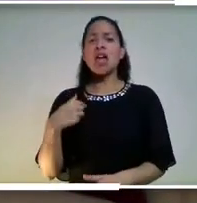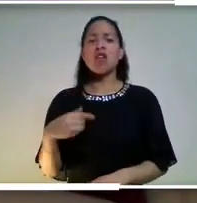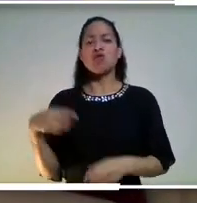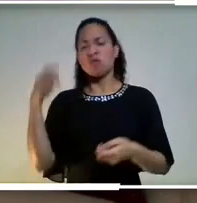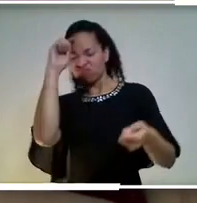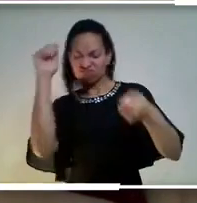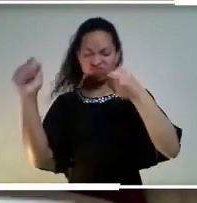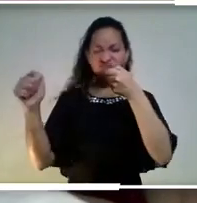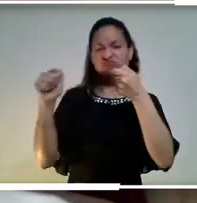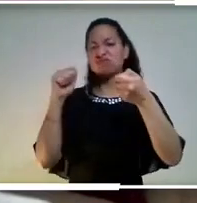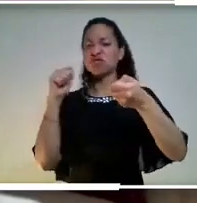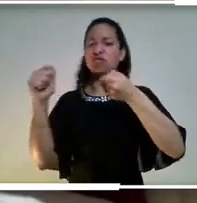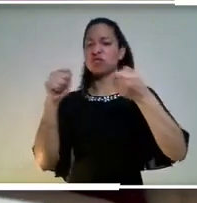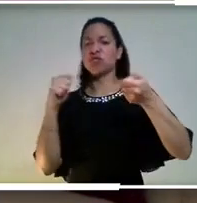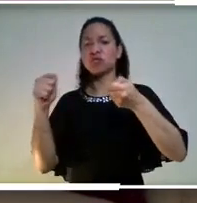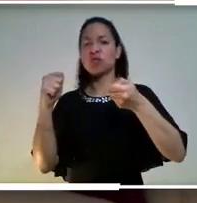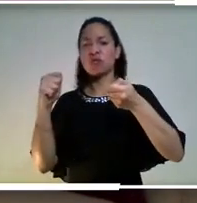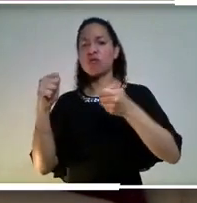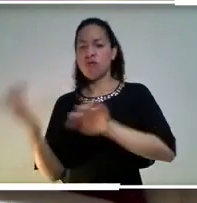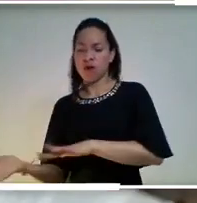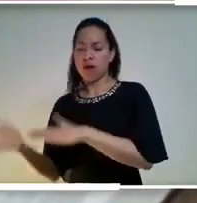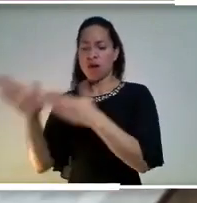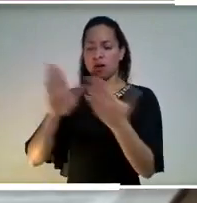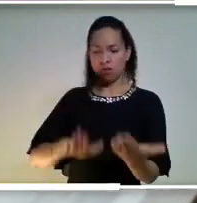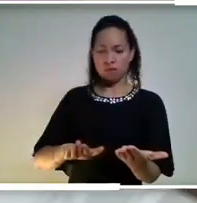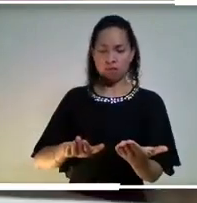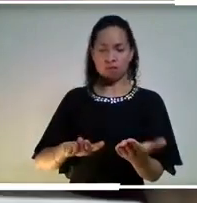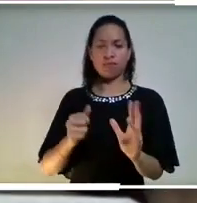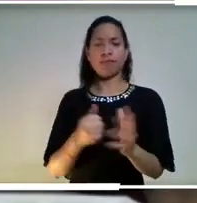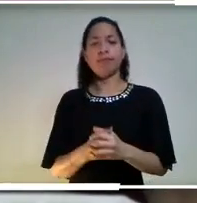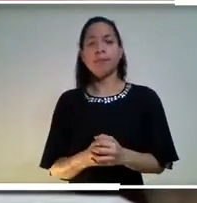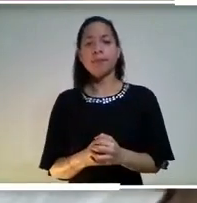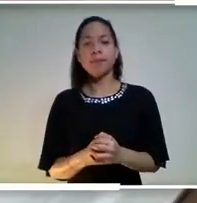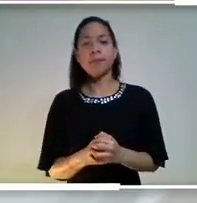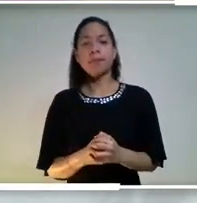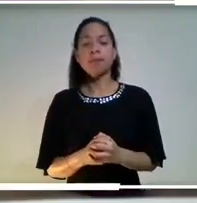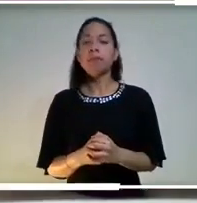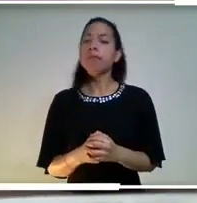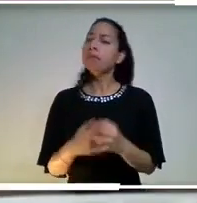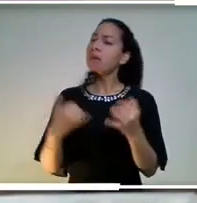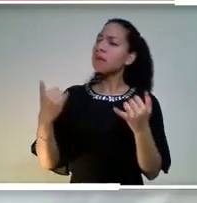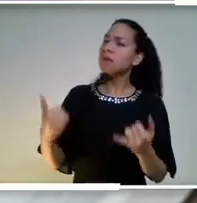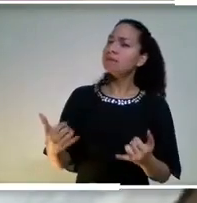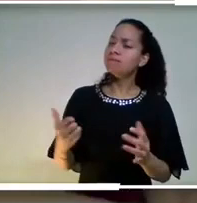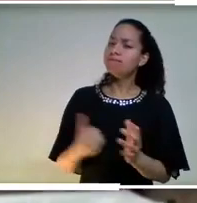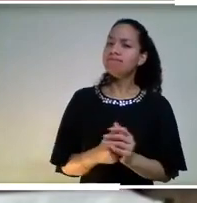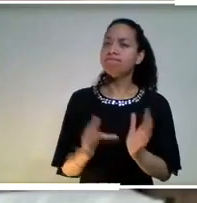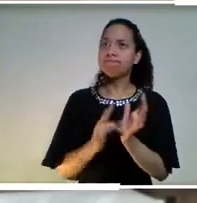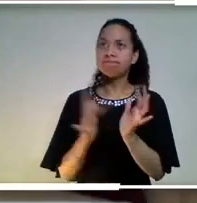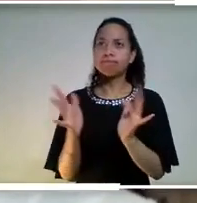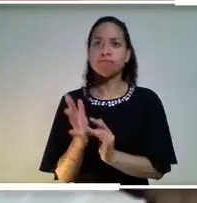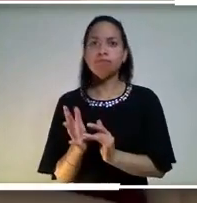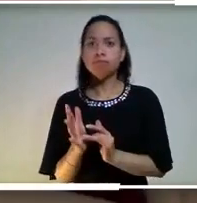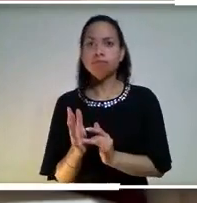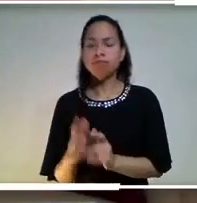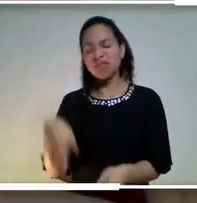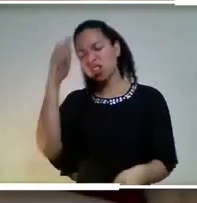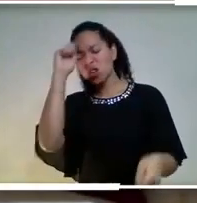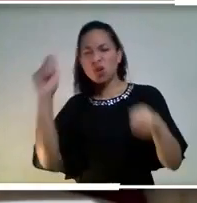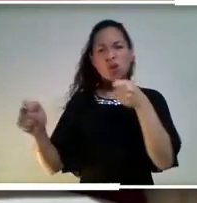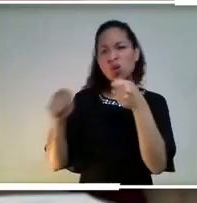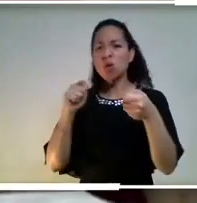jesús que tiene la llave de las tumbas antes que decir tumba no es san pedro ni es el es